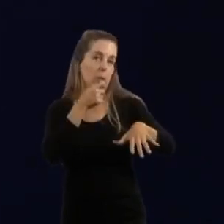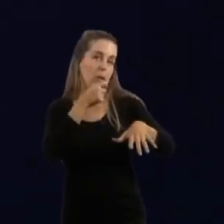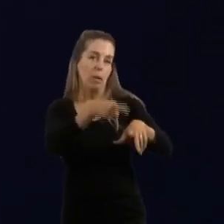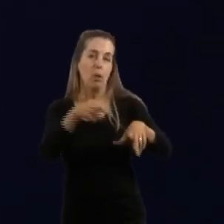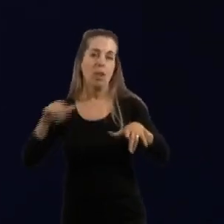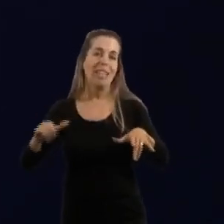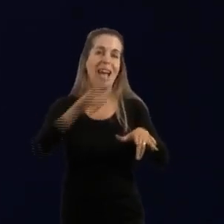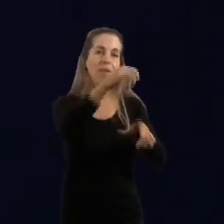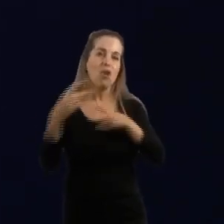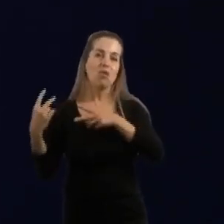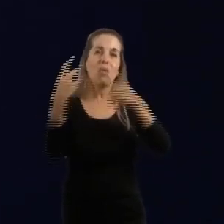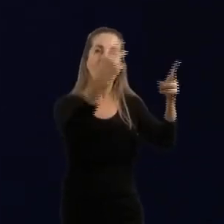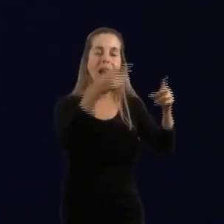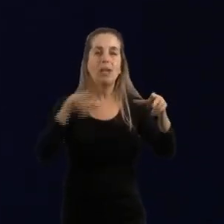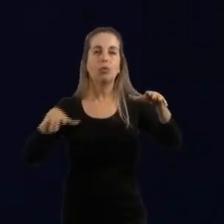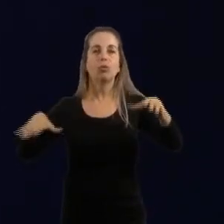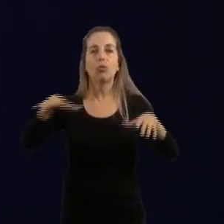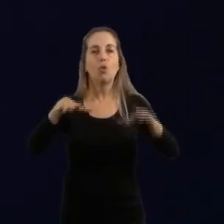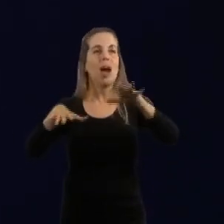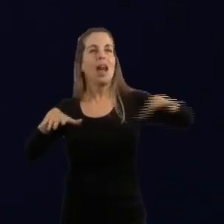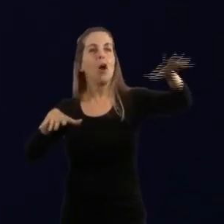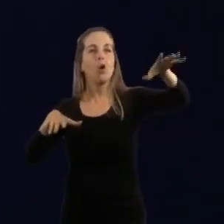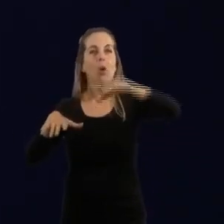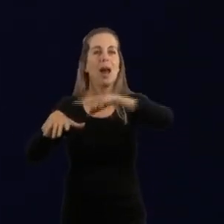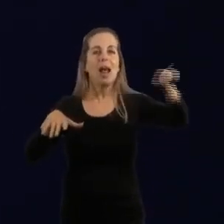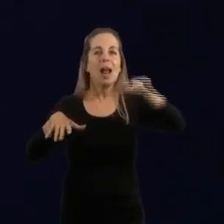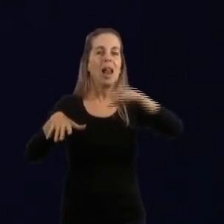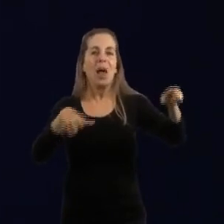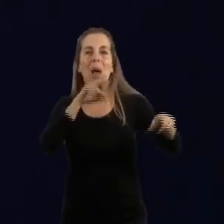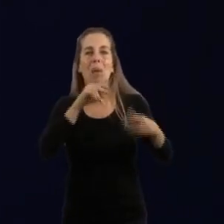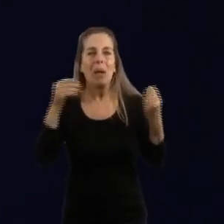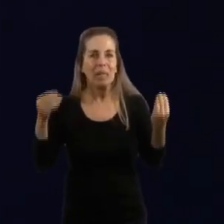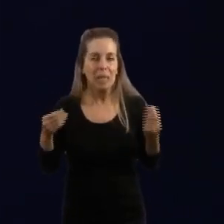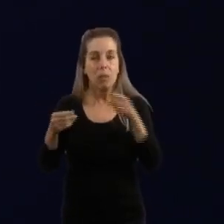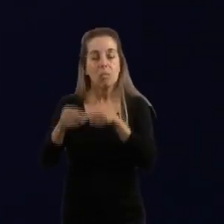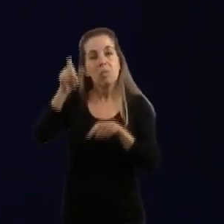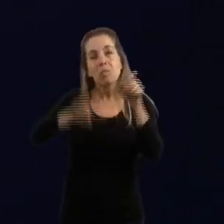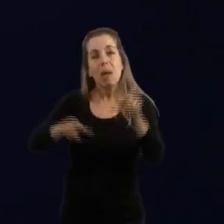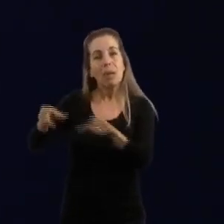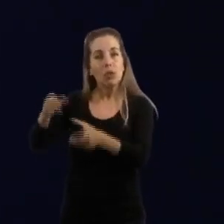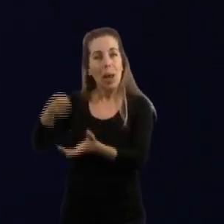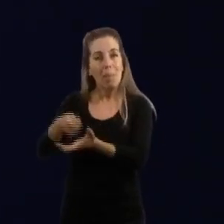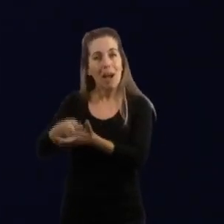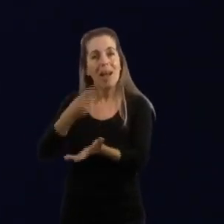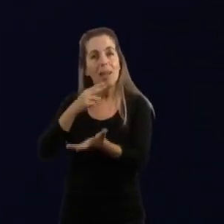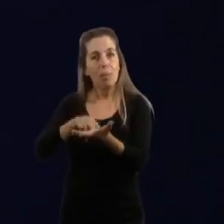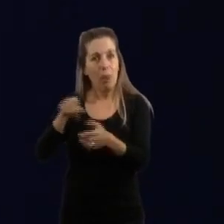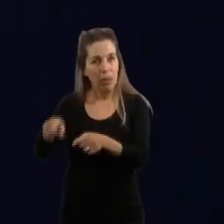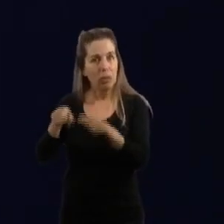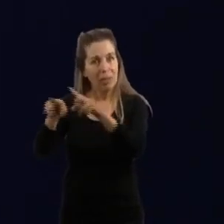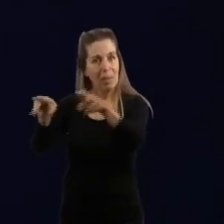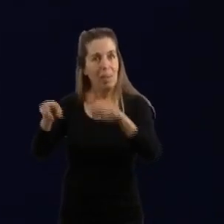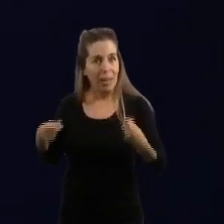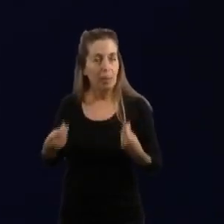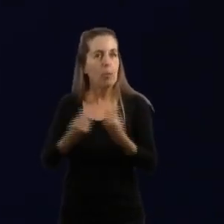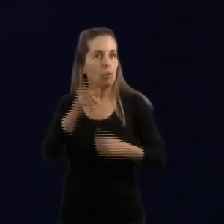tal vez solventar esa ruta no te cambia, no te quita el plato de comida de arriba de la mesa, pero hay mucha gente en la Argentina, y hoy por